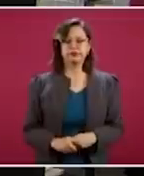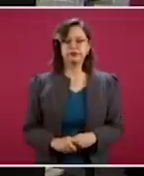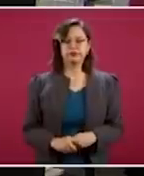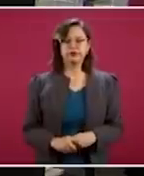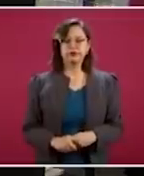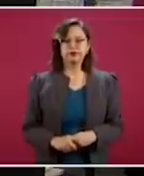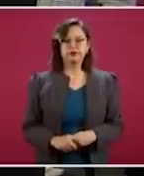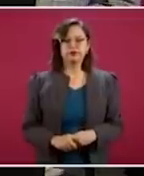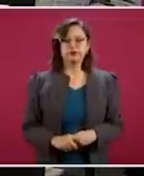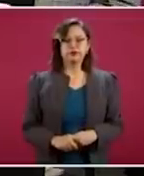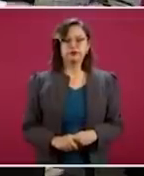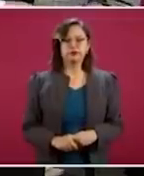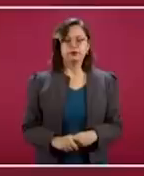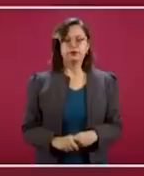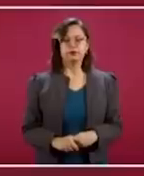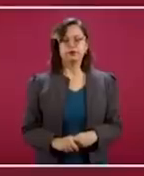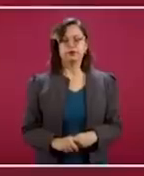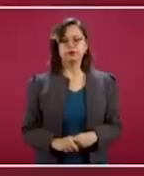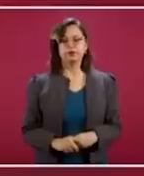a